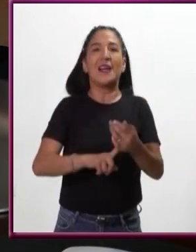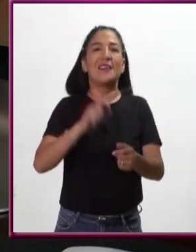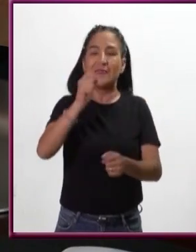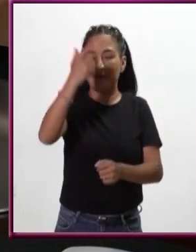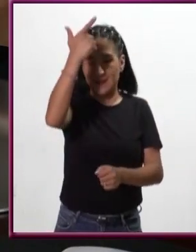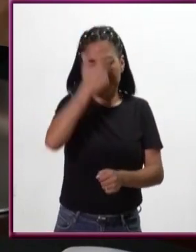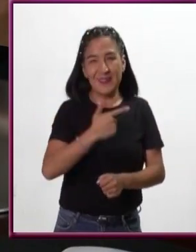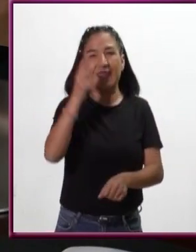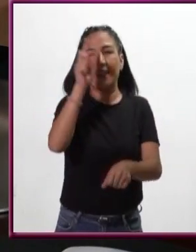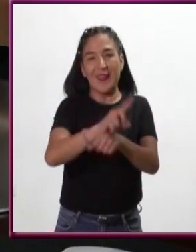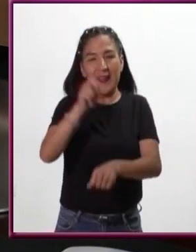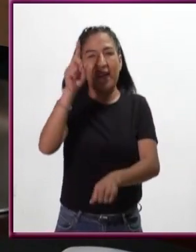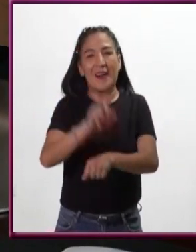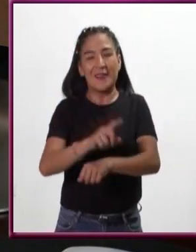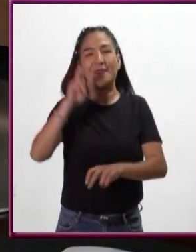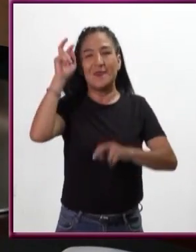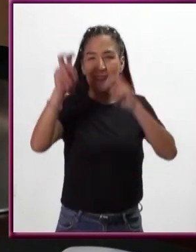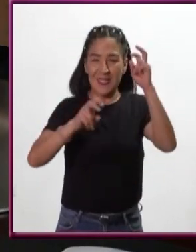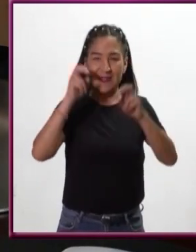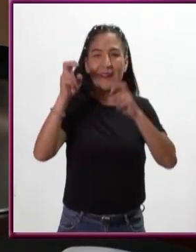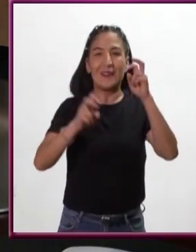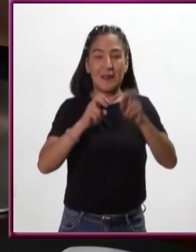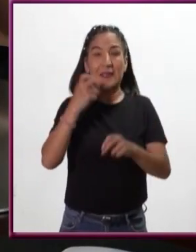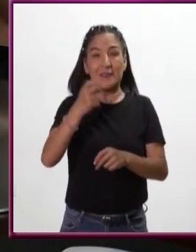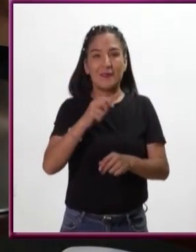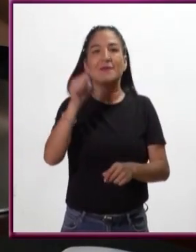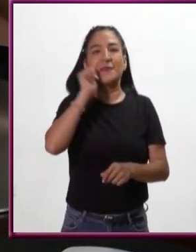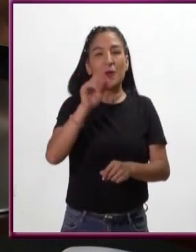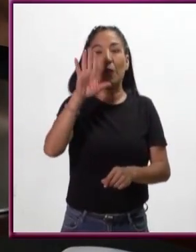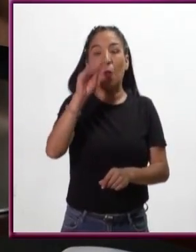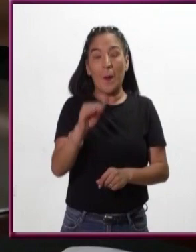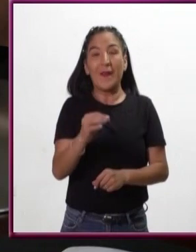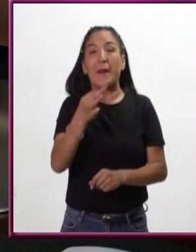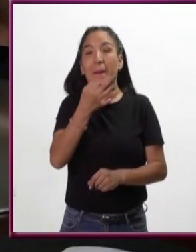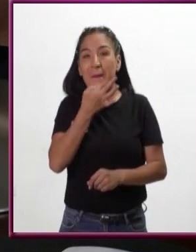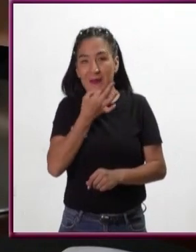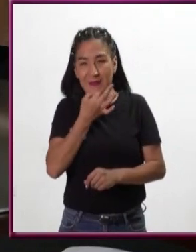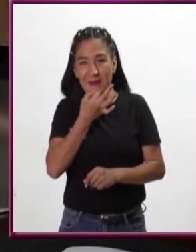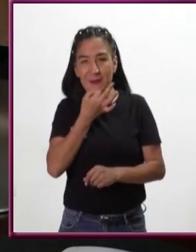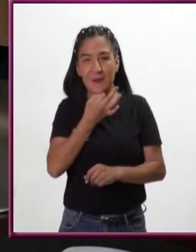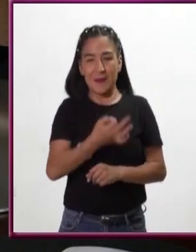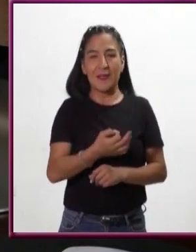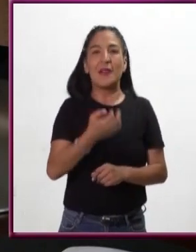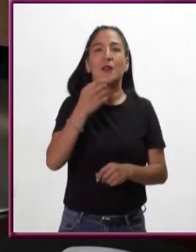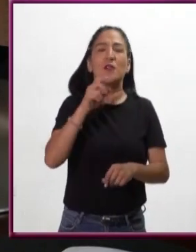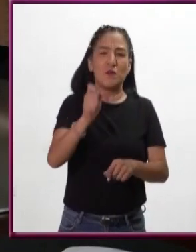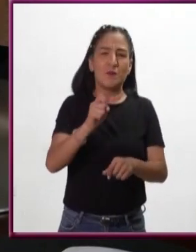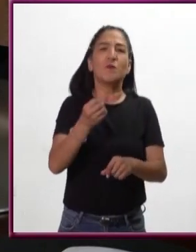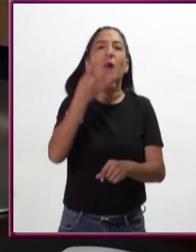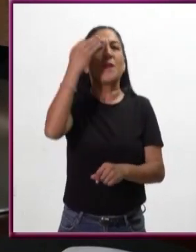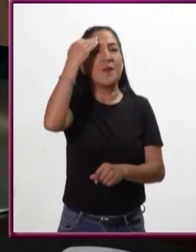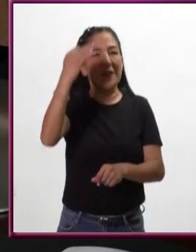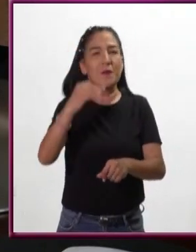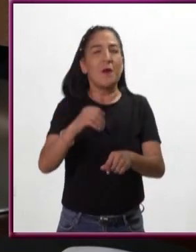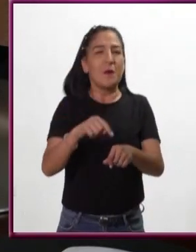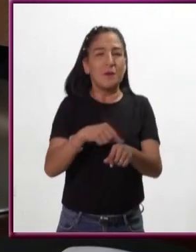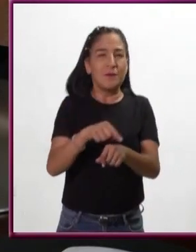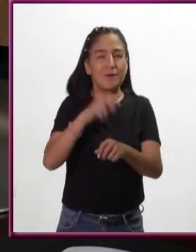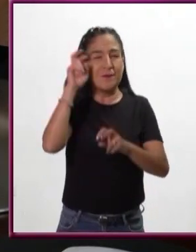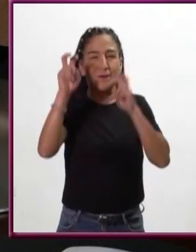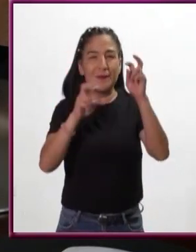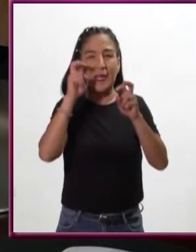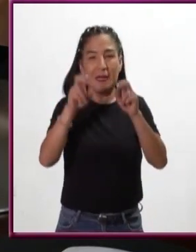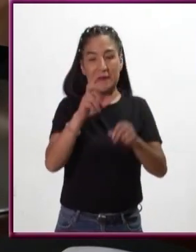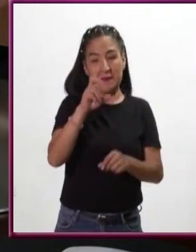hacemos todas las noches. Esta fase se presenta cada 90 minutos y dura